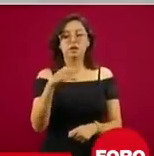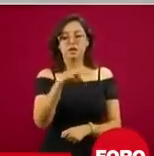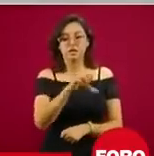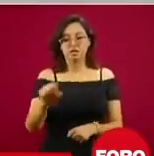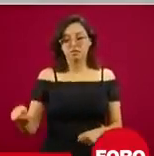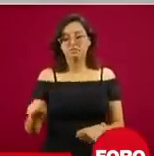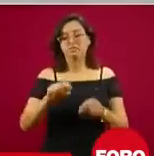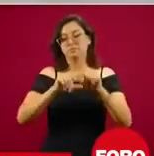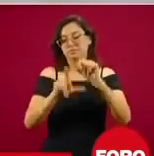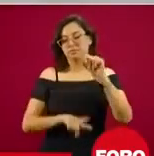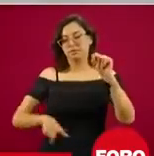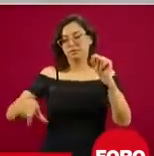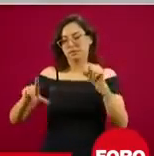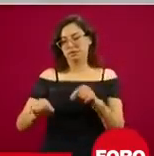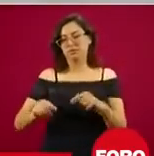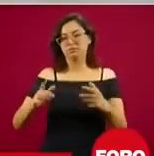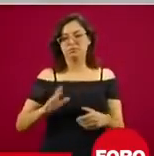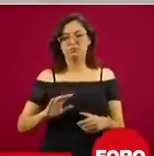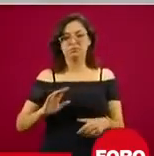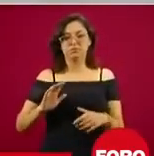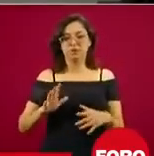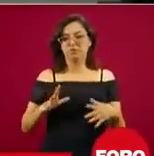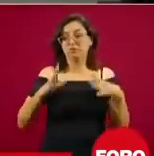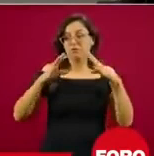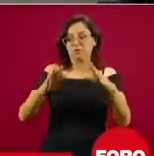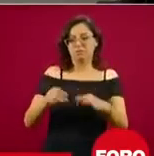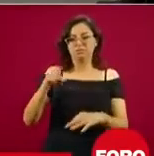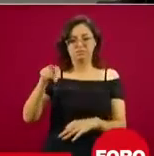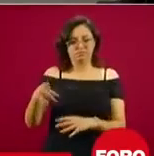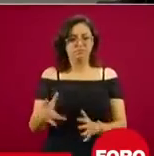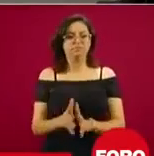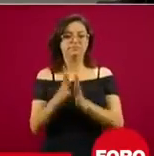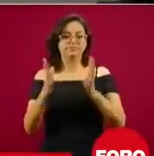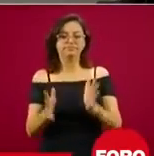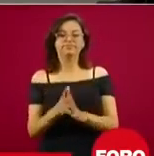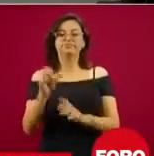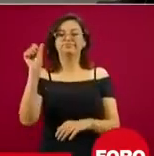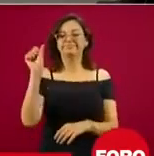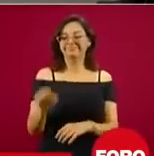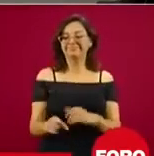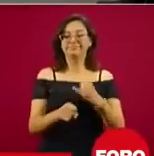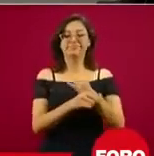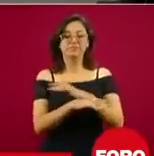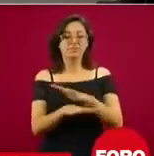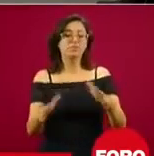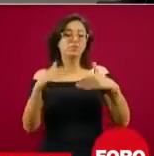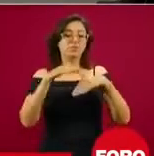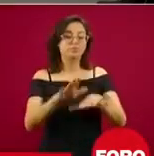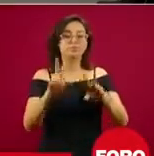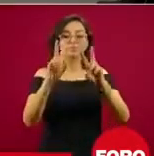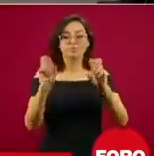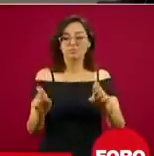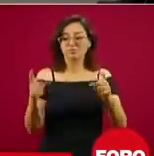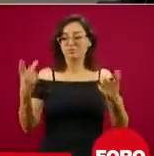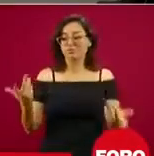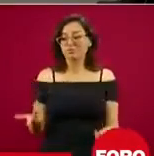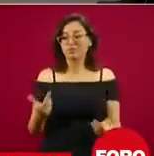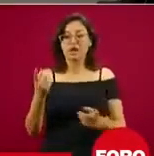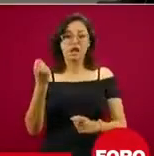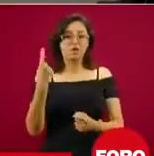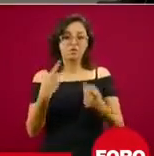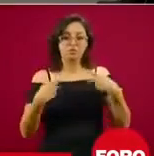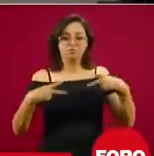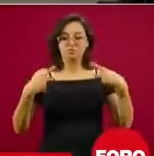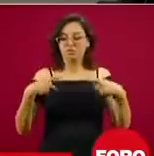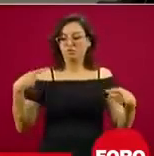del Seguro Social. Y hoy nos va a comentar precisamente de esta inquietud que ha habido en los últimos pocos